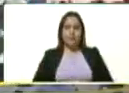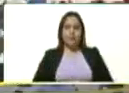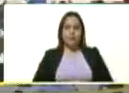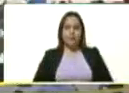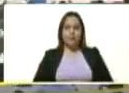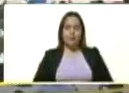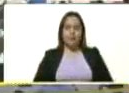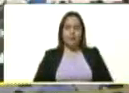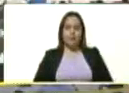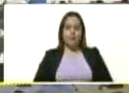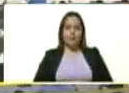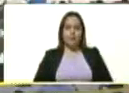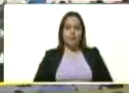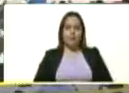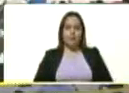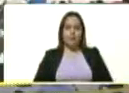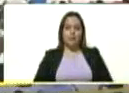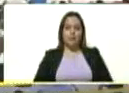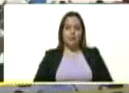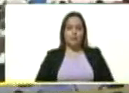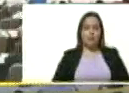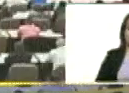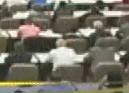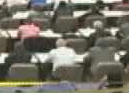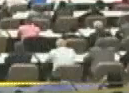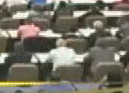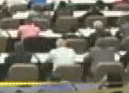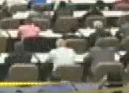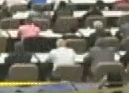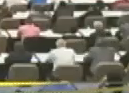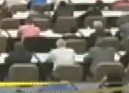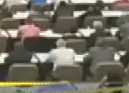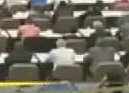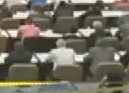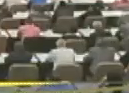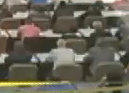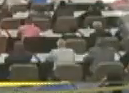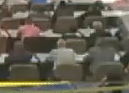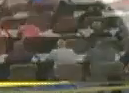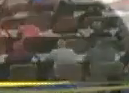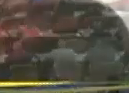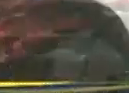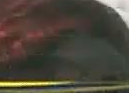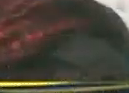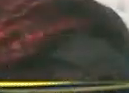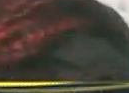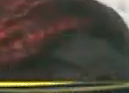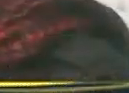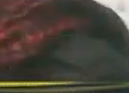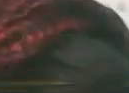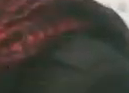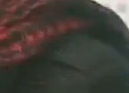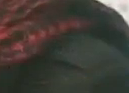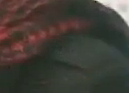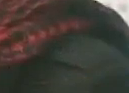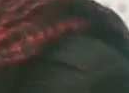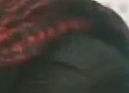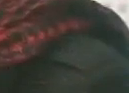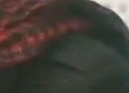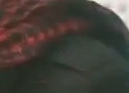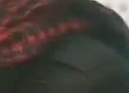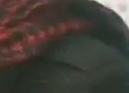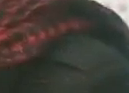Bueno, muchísimas gracias. Para mí es un gran honor cantar aquí en lo que es mi